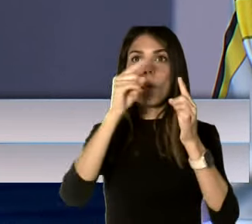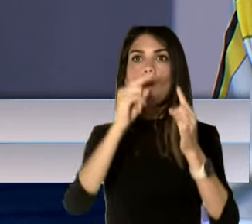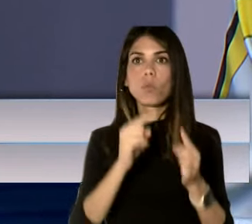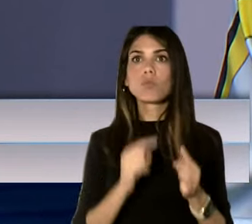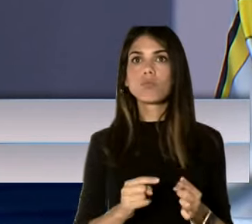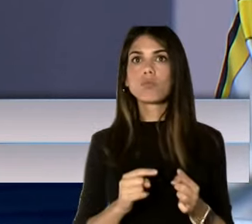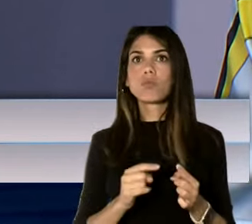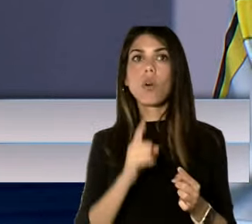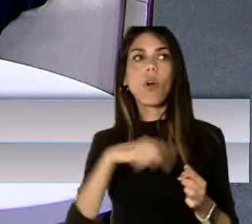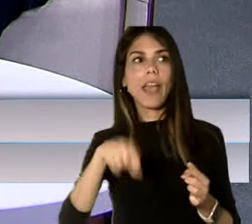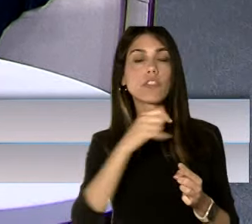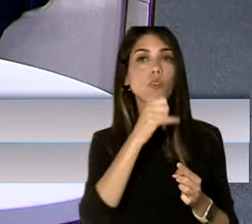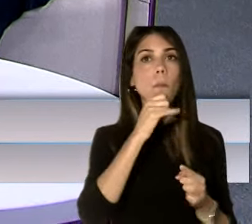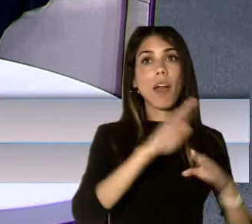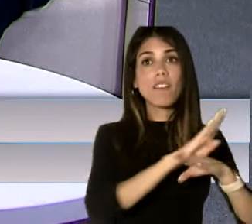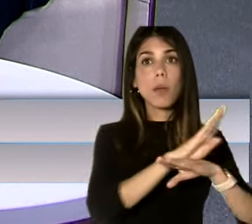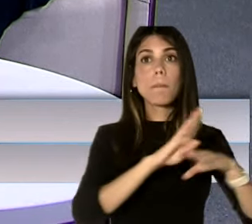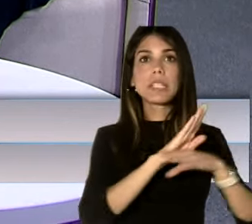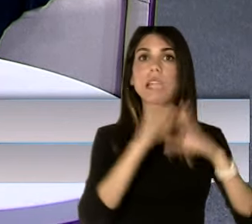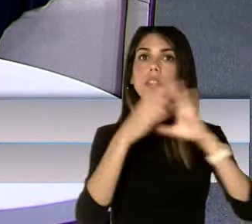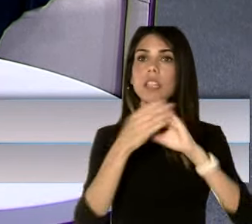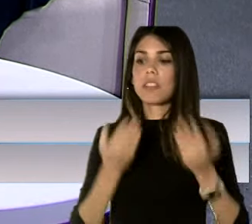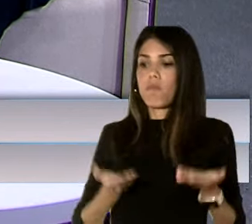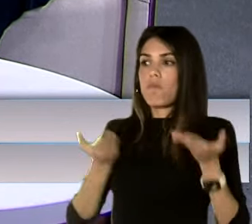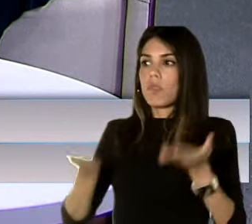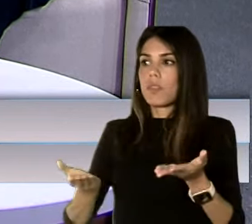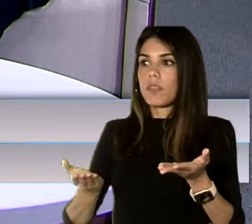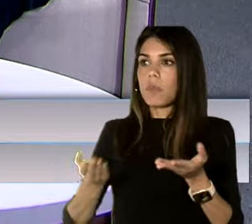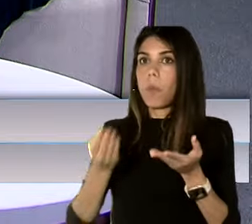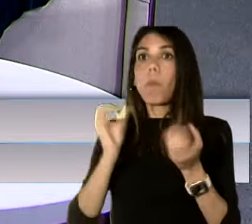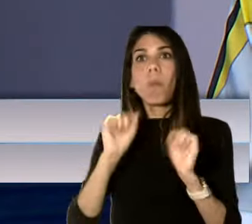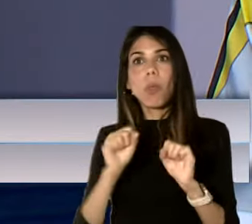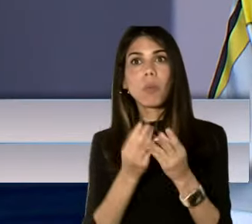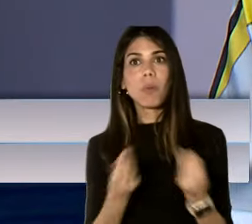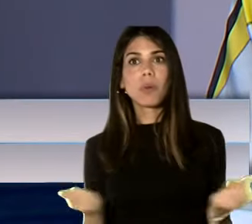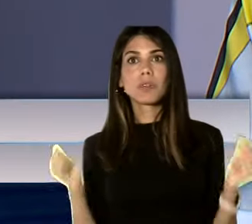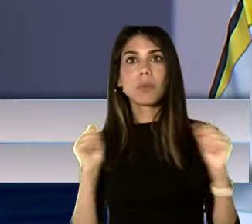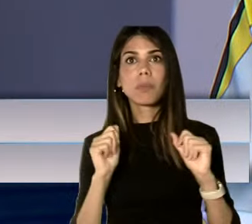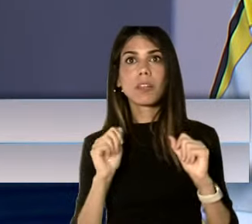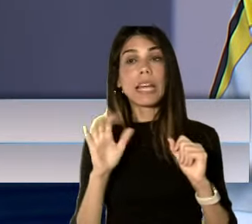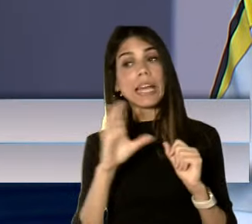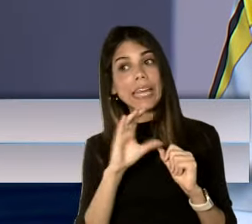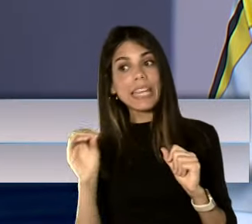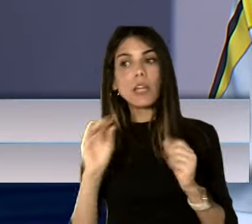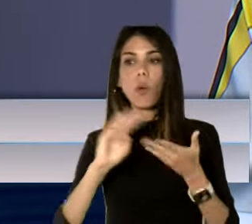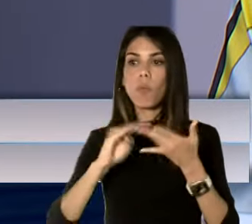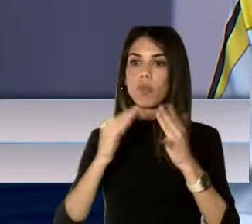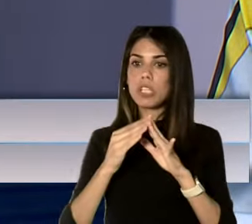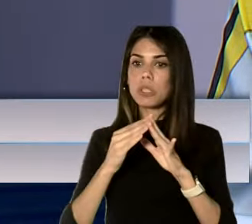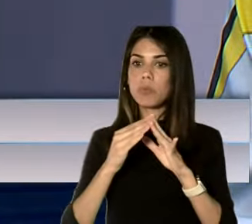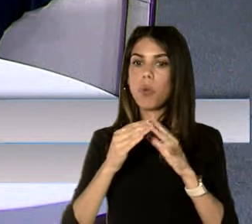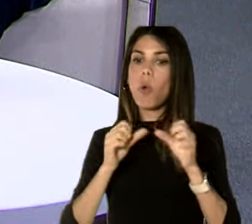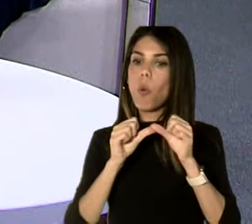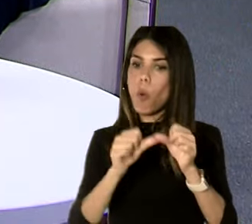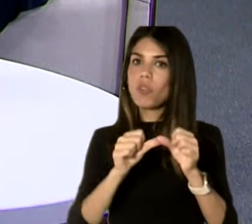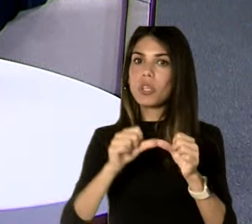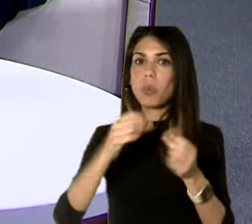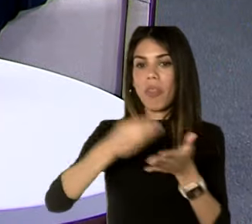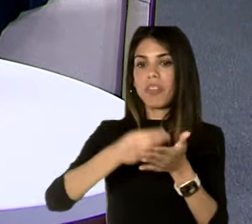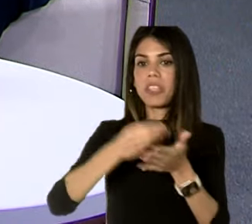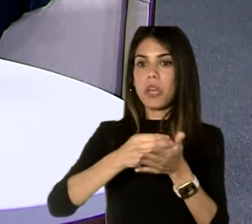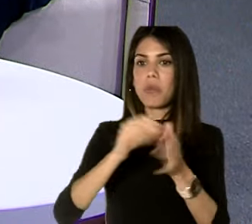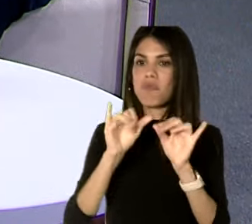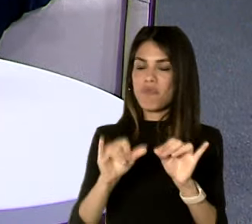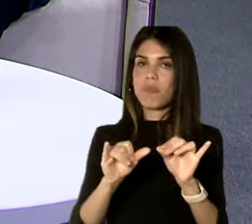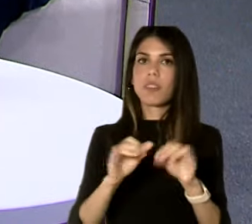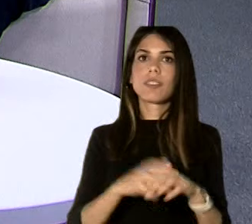sector privado Bueno pues lo resolvemos con eso y los municipios tienen su dinero seguro porque no se le pueden quitar Muchas gracias por estar con nosotros se